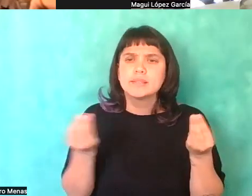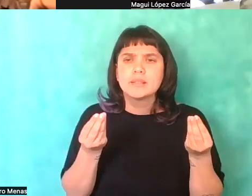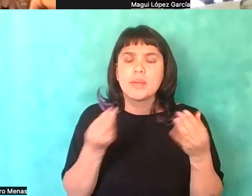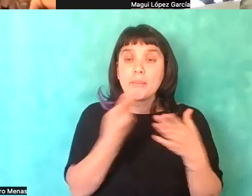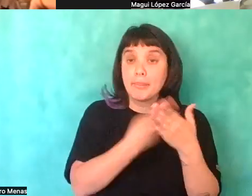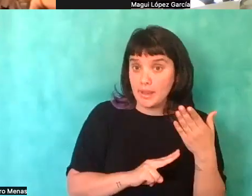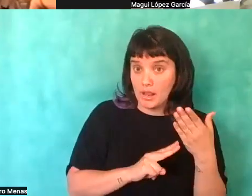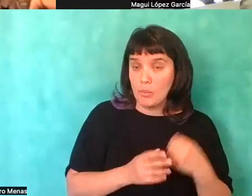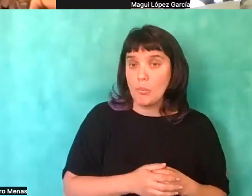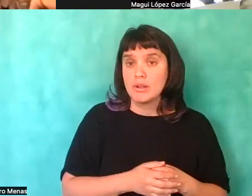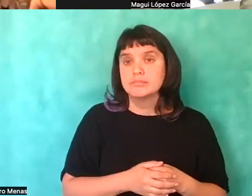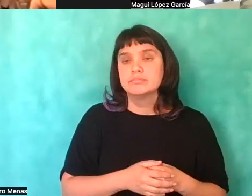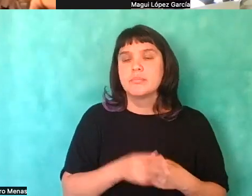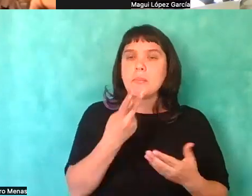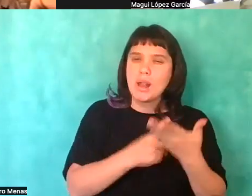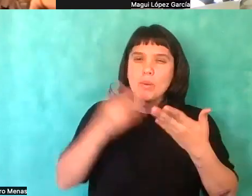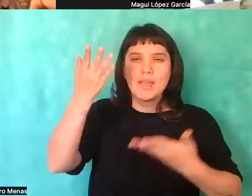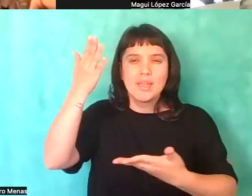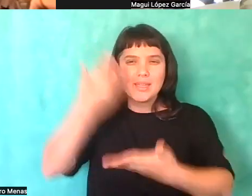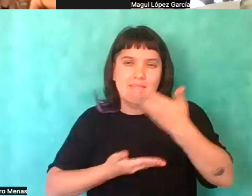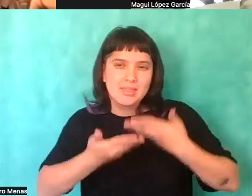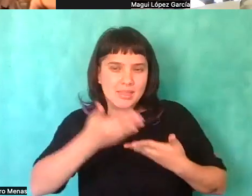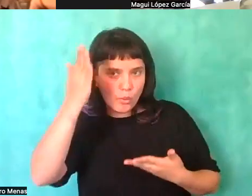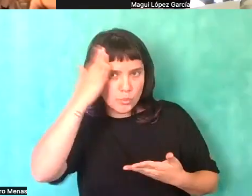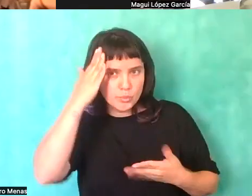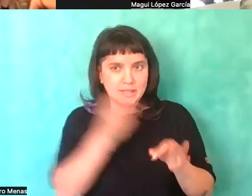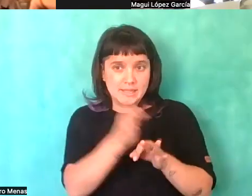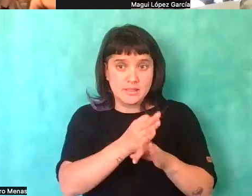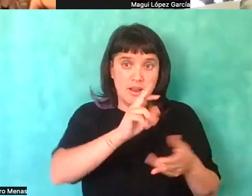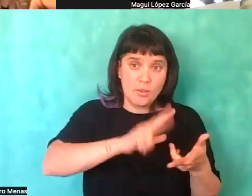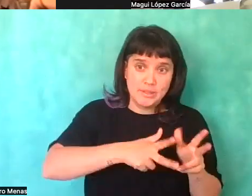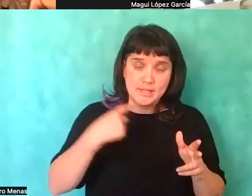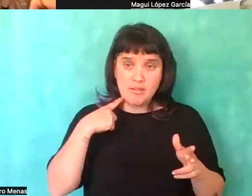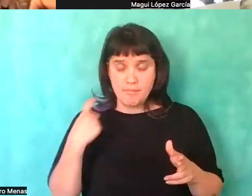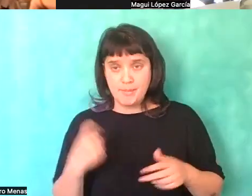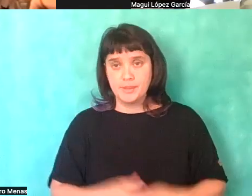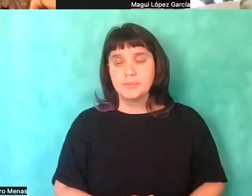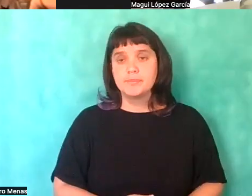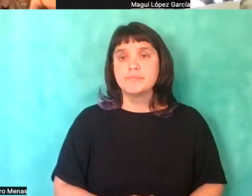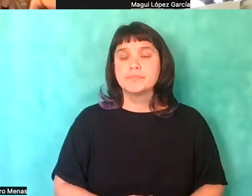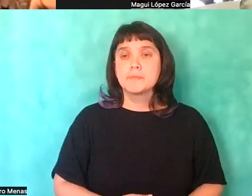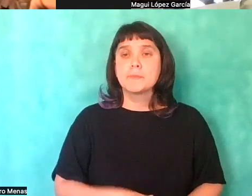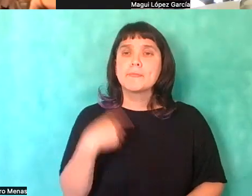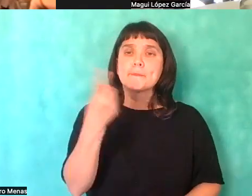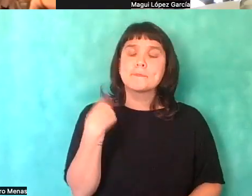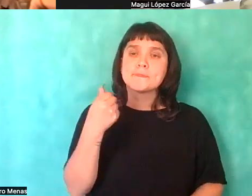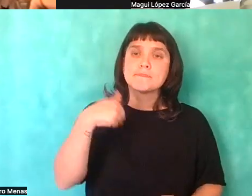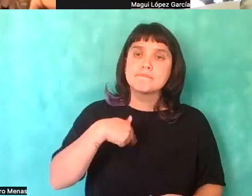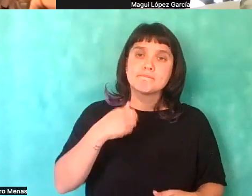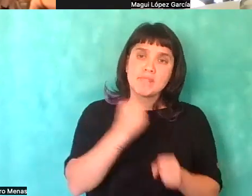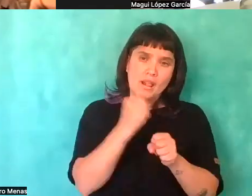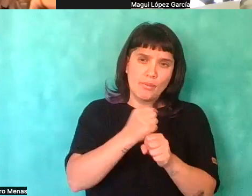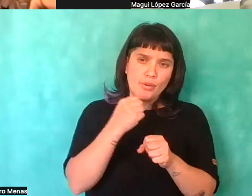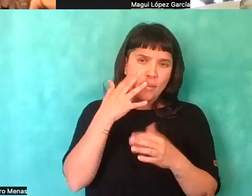bilingüe, intercultural de enseñanza de la lengua de señas y del español. Y bueno, y estamos haciendo también un trabajo de investigación